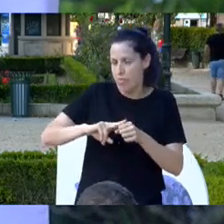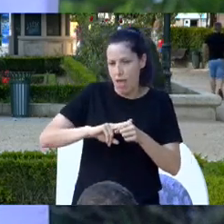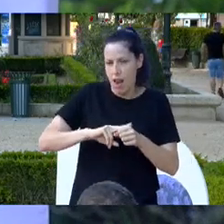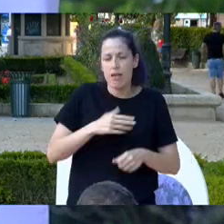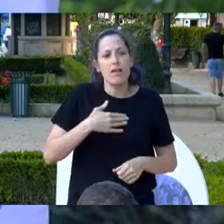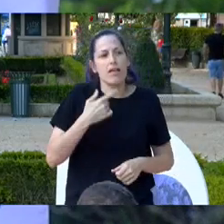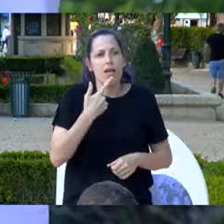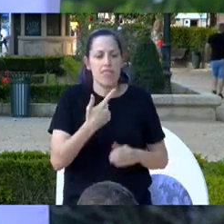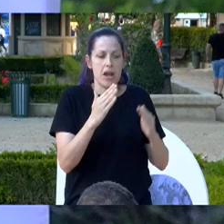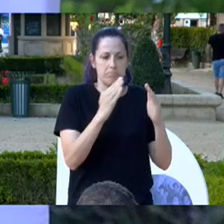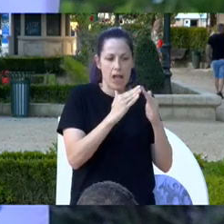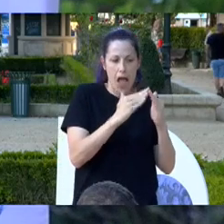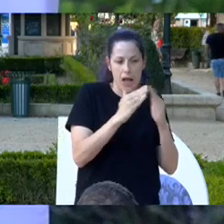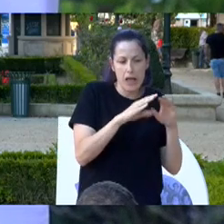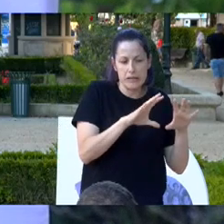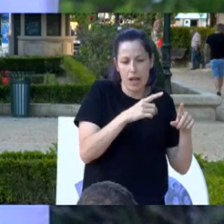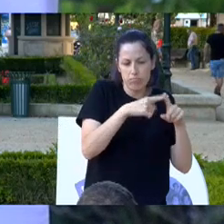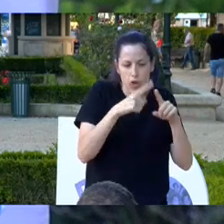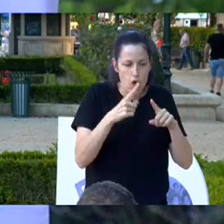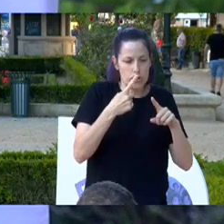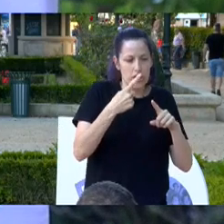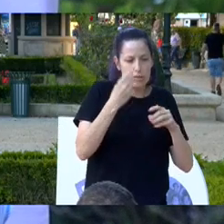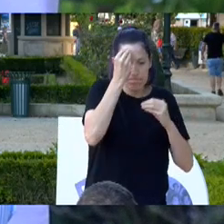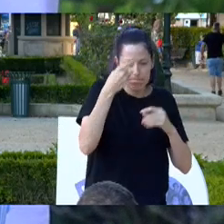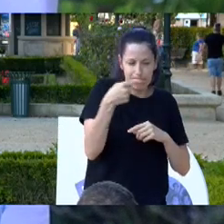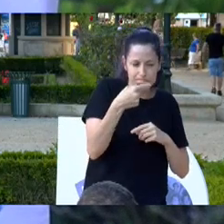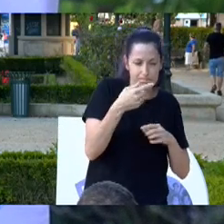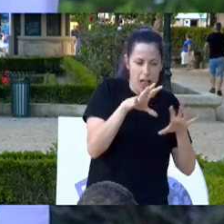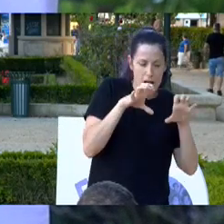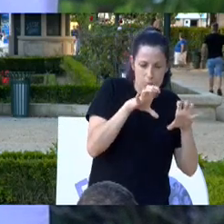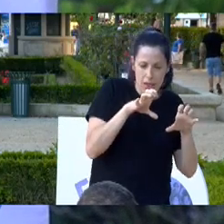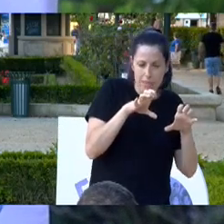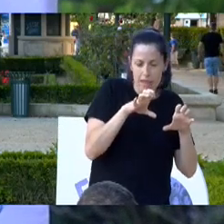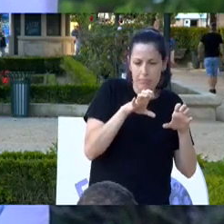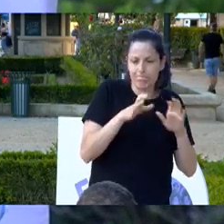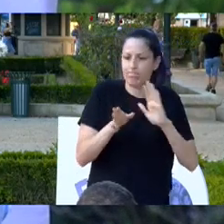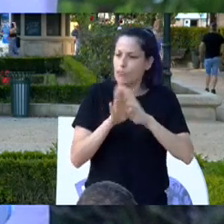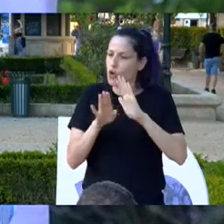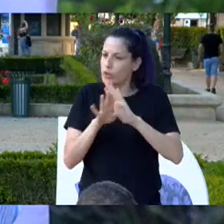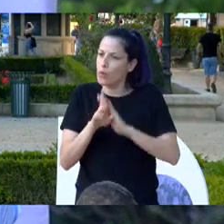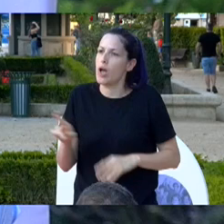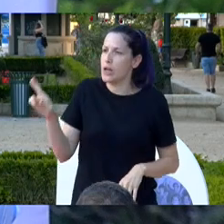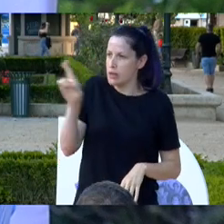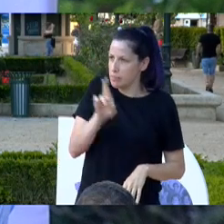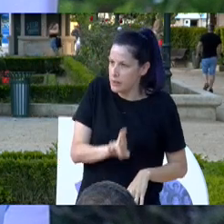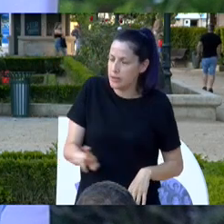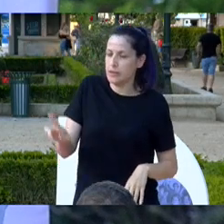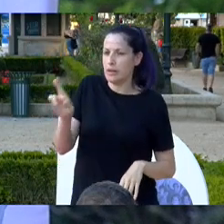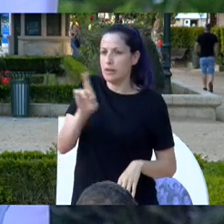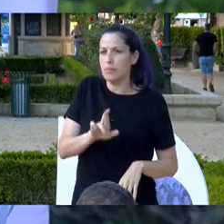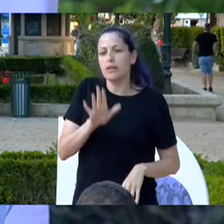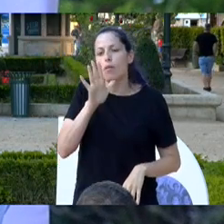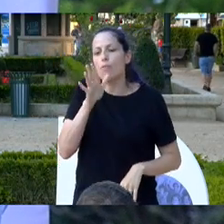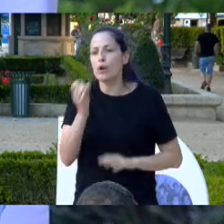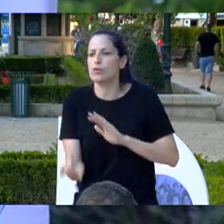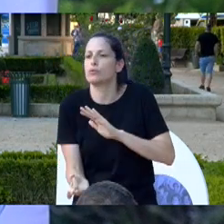casa e iban repetindo sempre as mesmas cousas. Co cual se crea esta escola para rachar con eso,